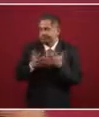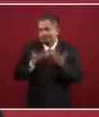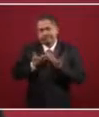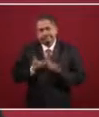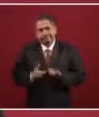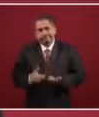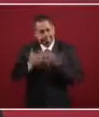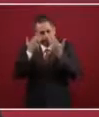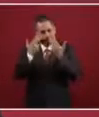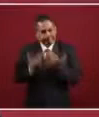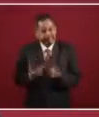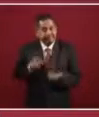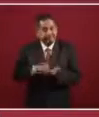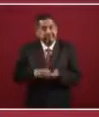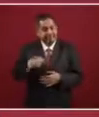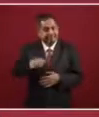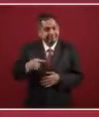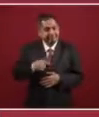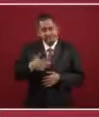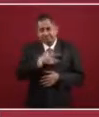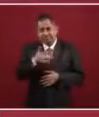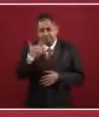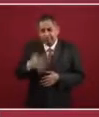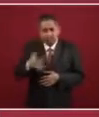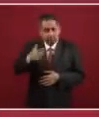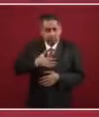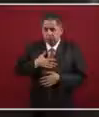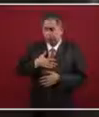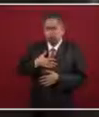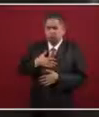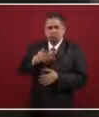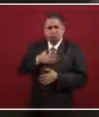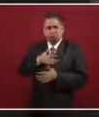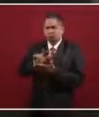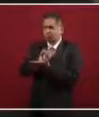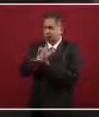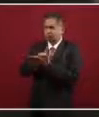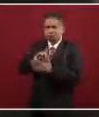porque me afectaba en mis principios,